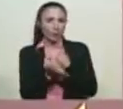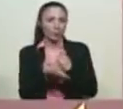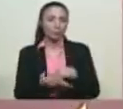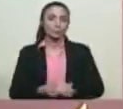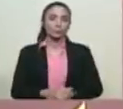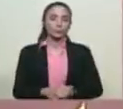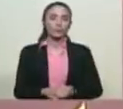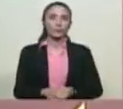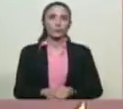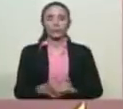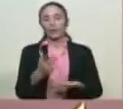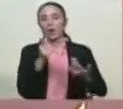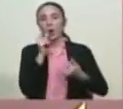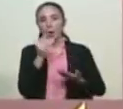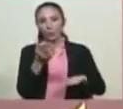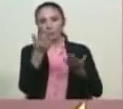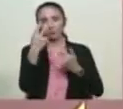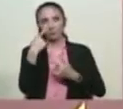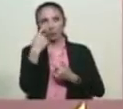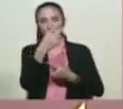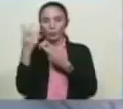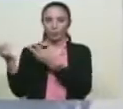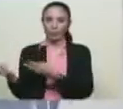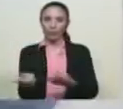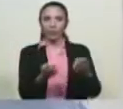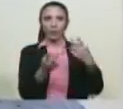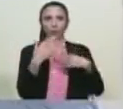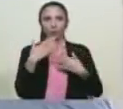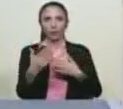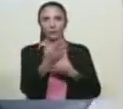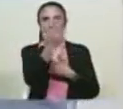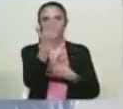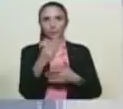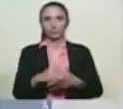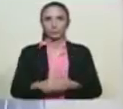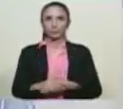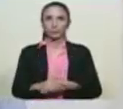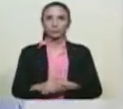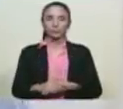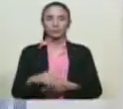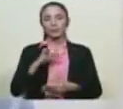Michel Enrique Umaña, bienvenido. Gracias por estar con nosotros.